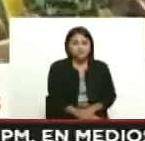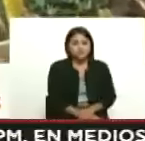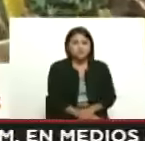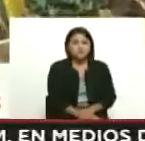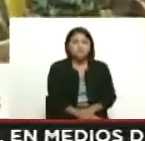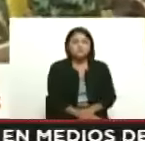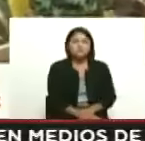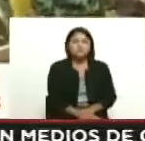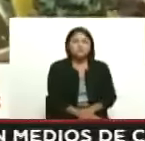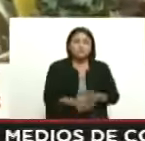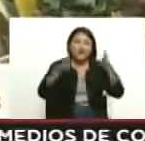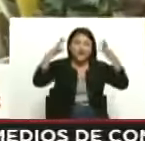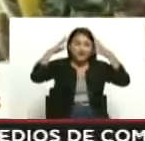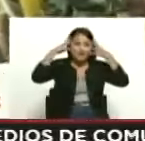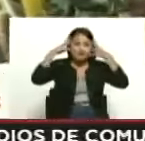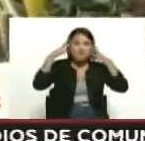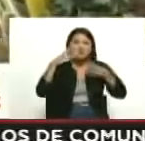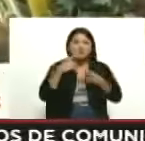Este miserable